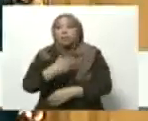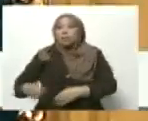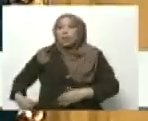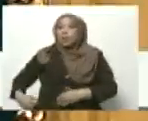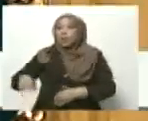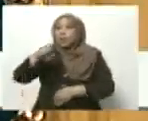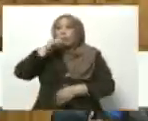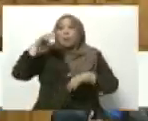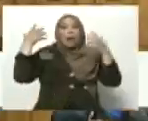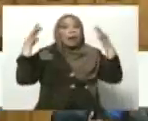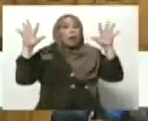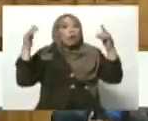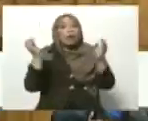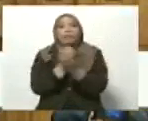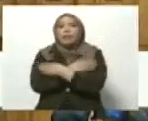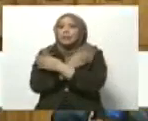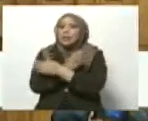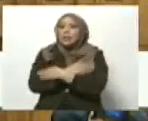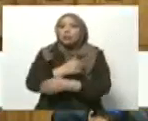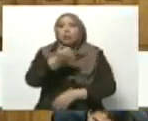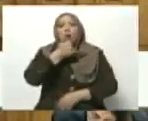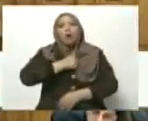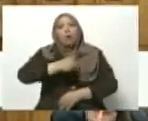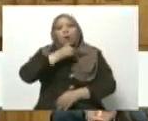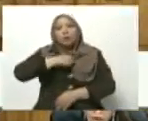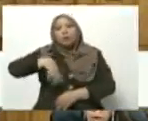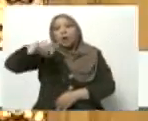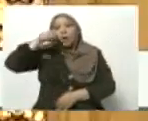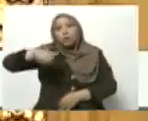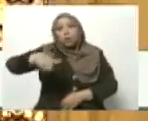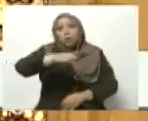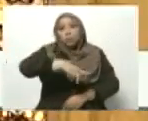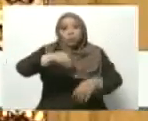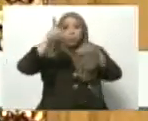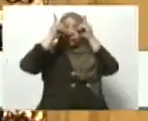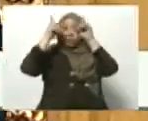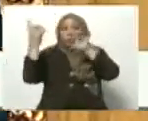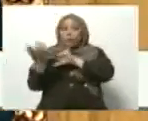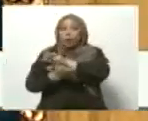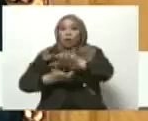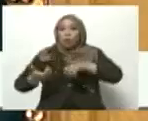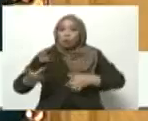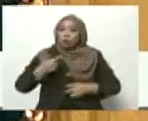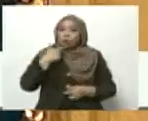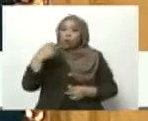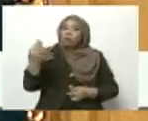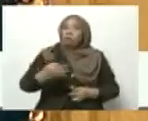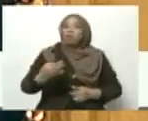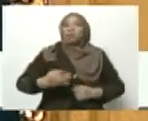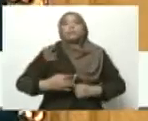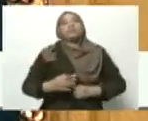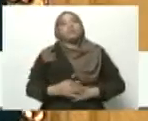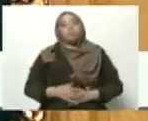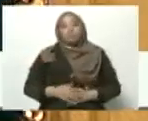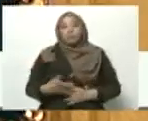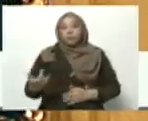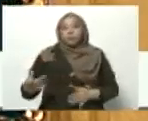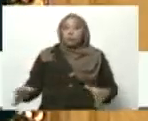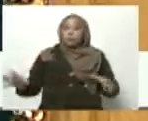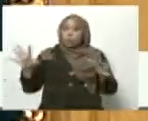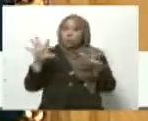los técnicos, a la vicepresidenta Delcy, que estaba a cargo de la crisis. En verdad, esa resistencia, esa